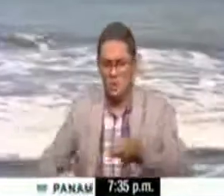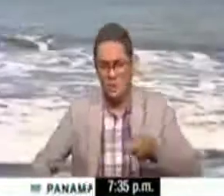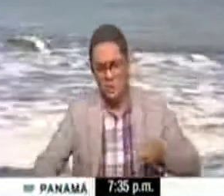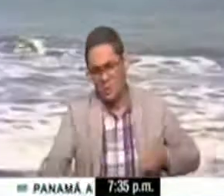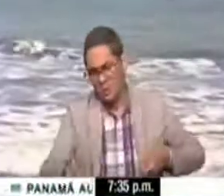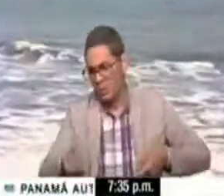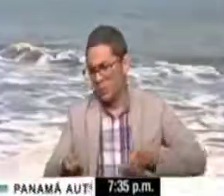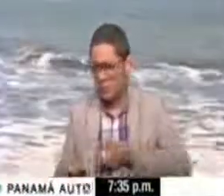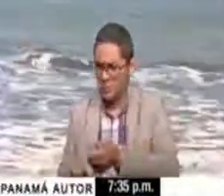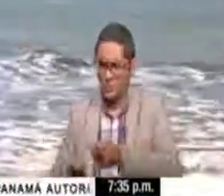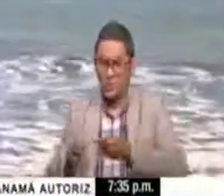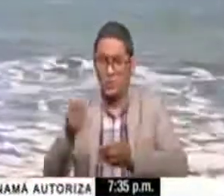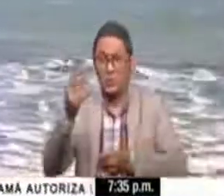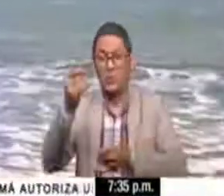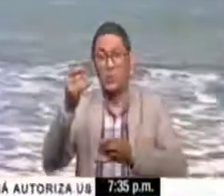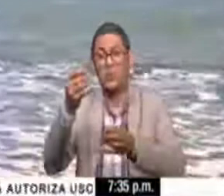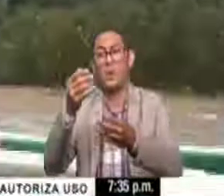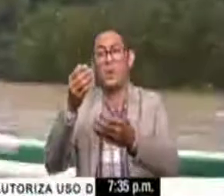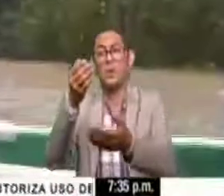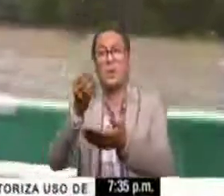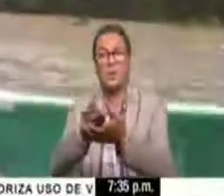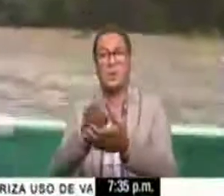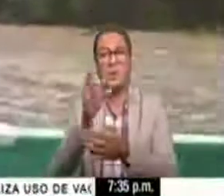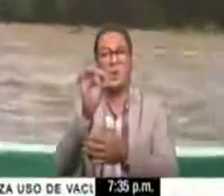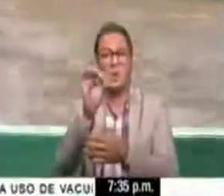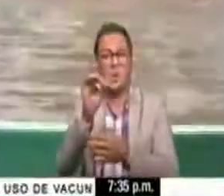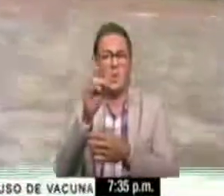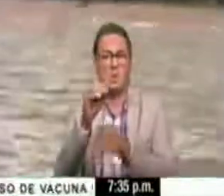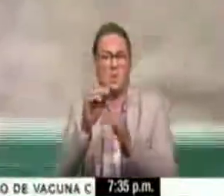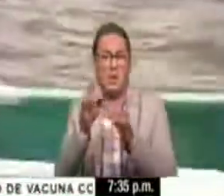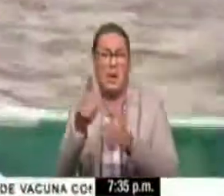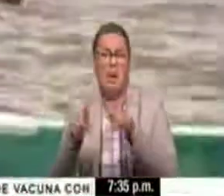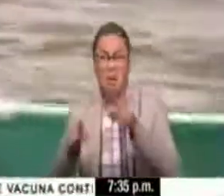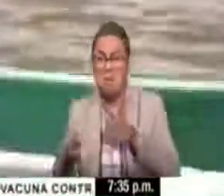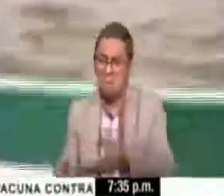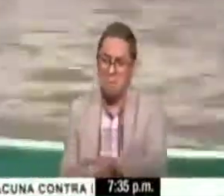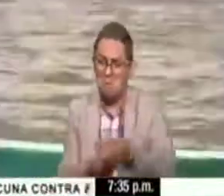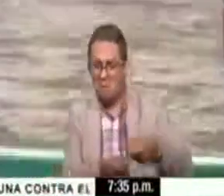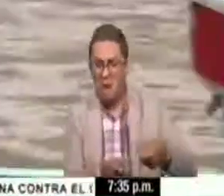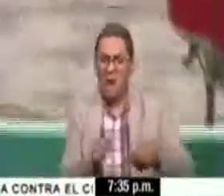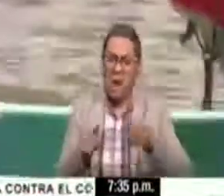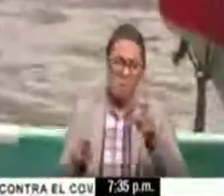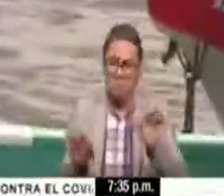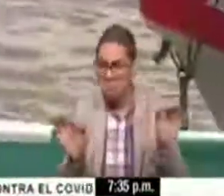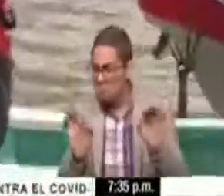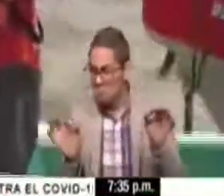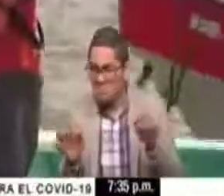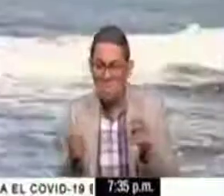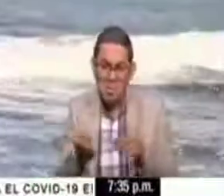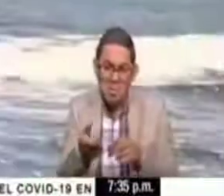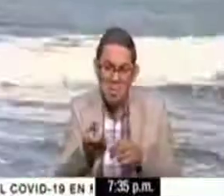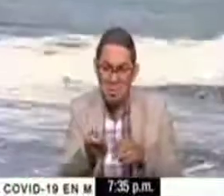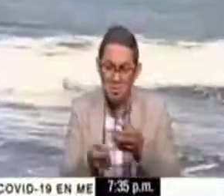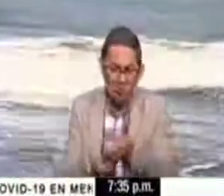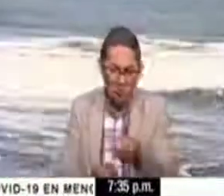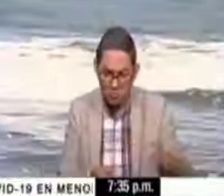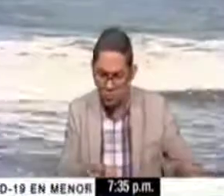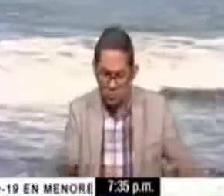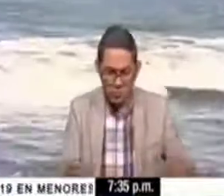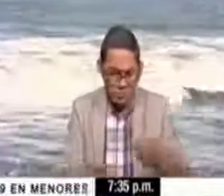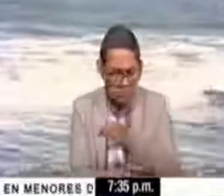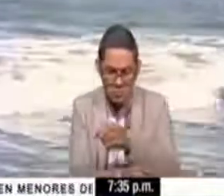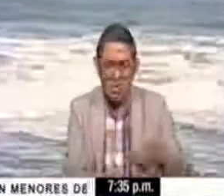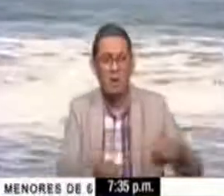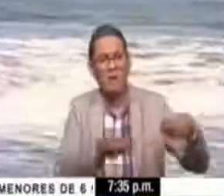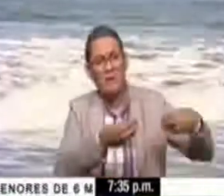o 9 de la mañana. A veces hay producción, a veces no hay producción, y lo poquito que se encuentra es para